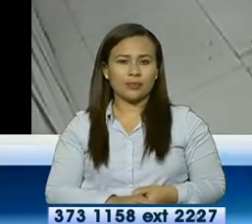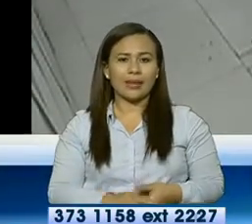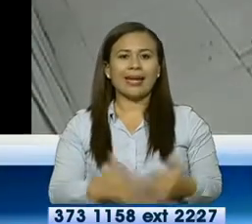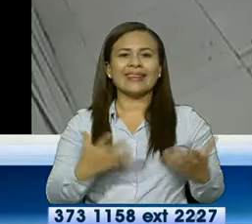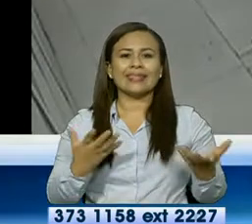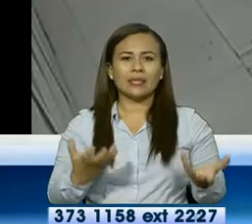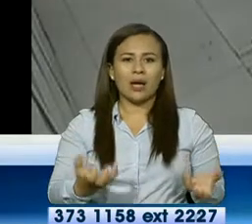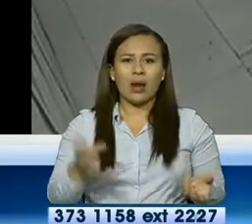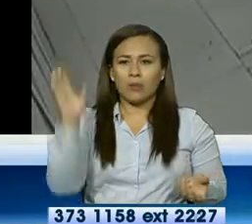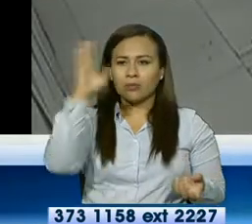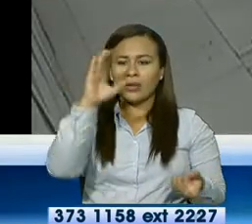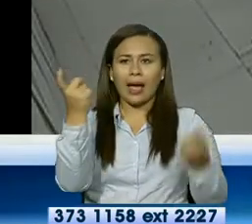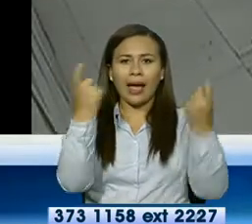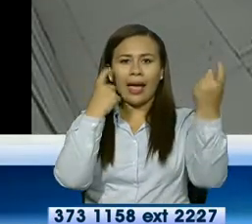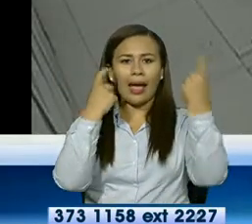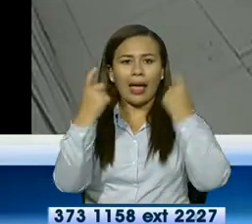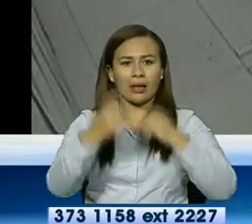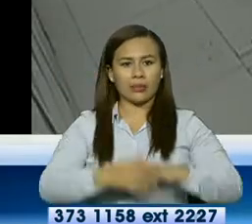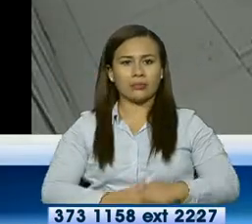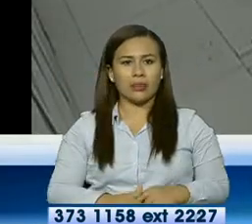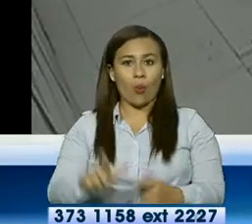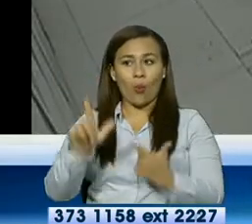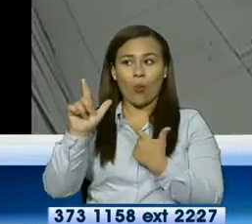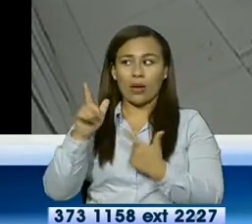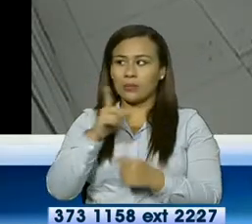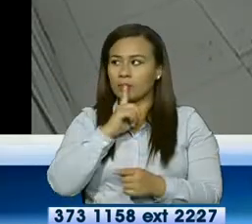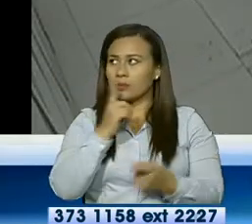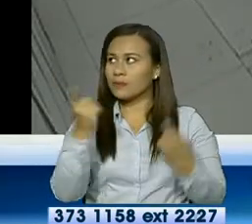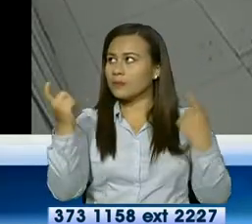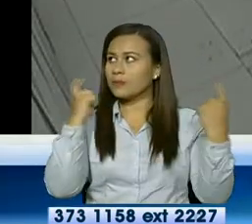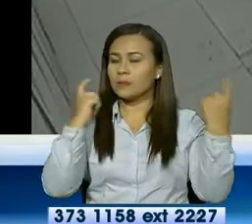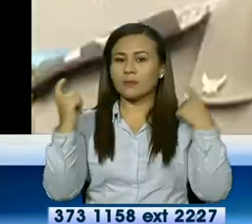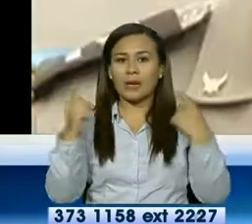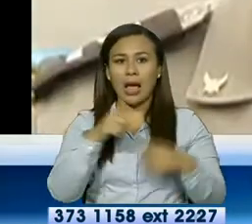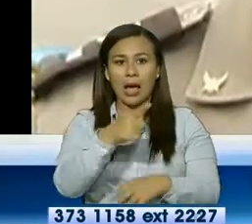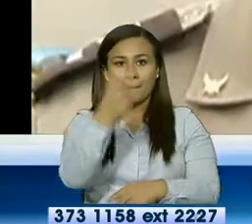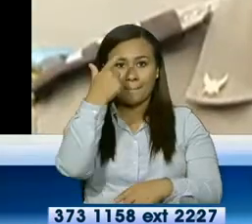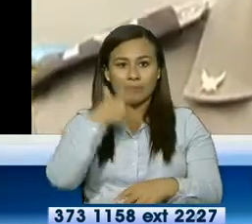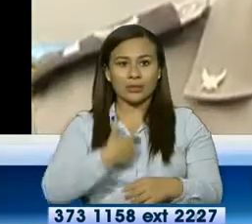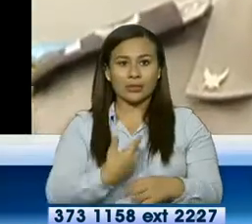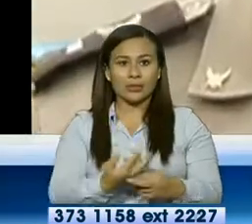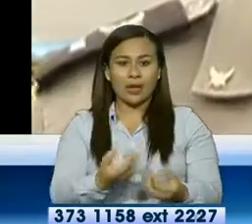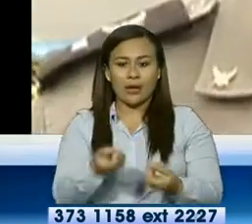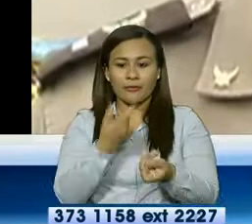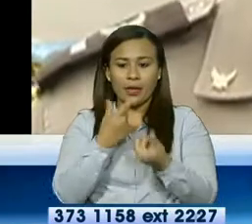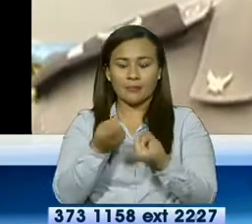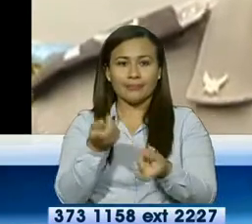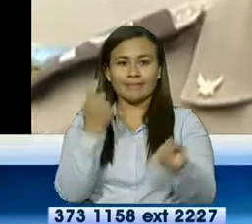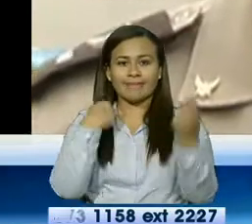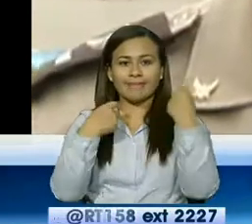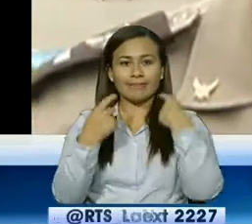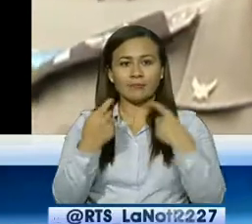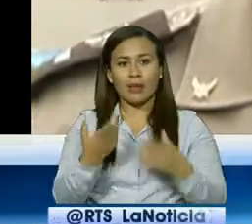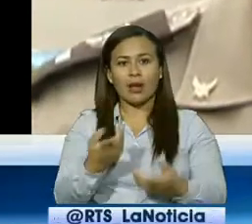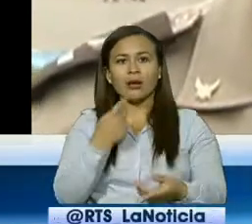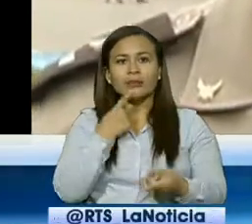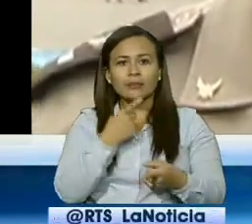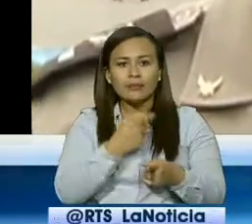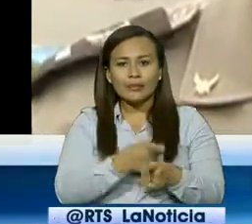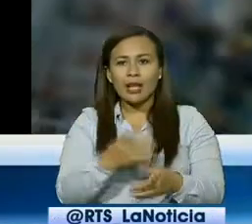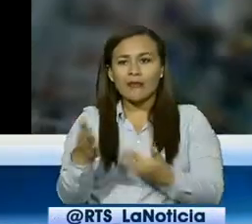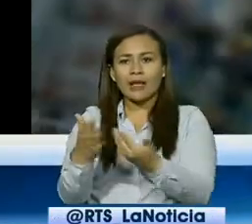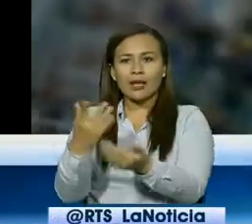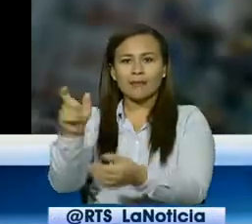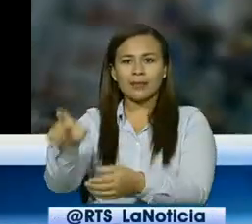de buscar la distracción de los guardias, en este caso de la farmacia, para ellos poder actuar de alguna manera